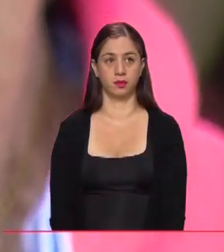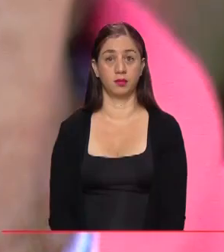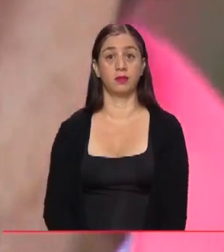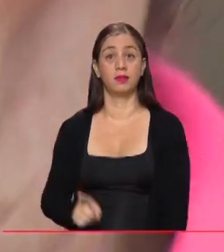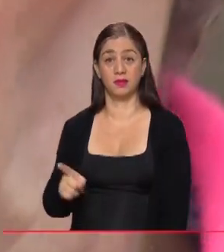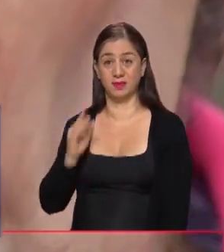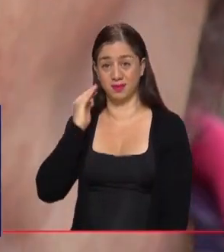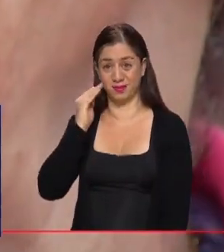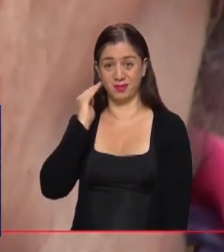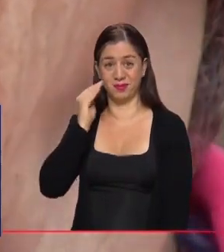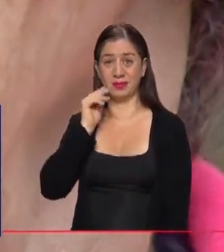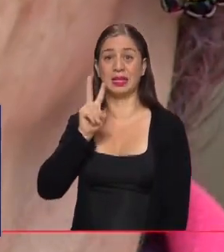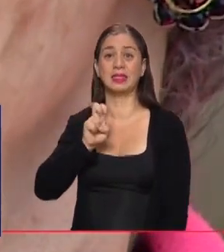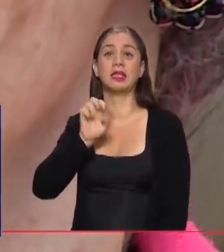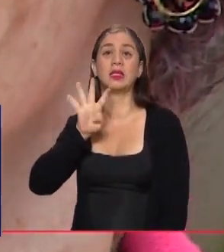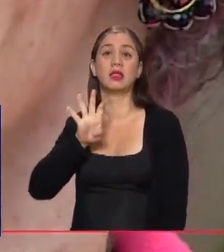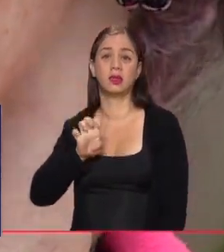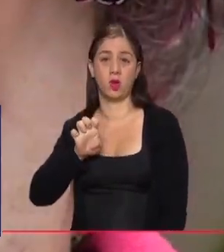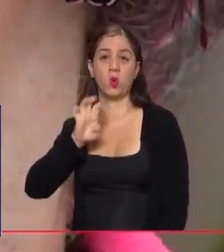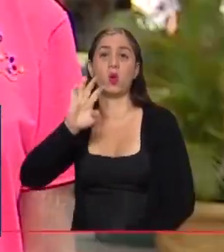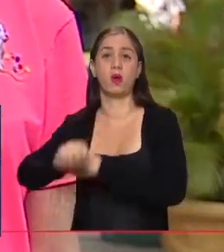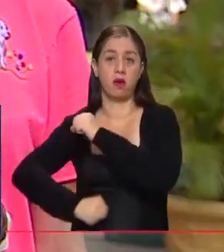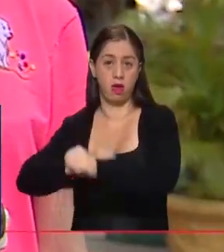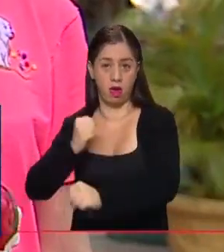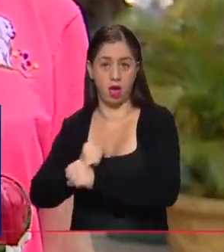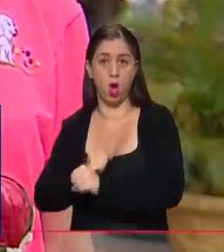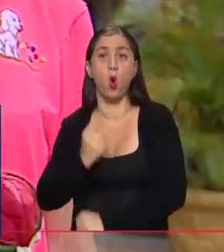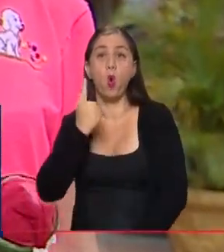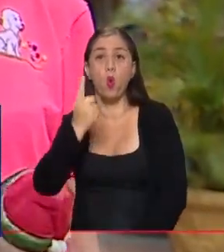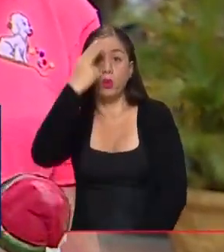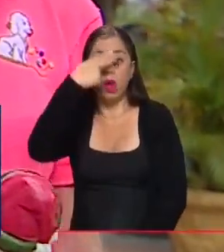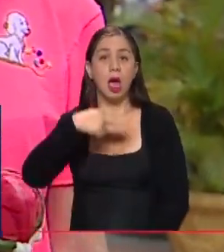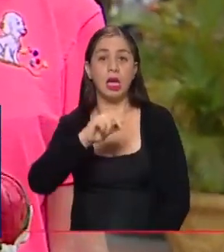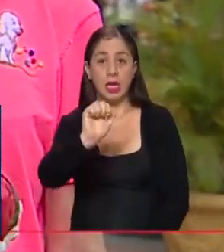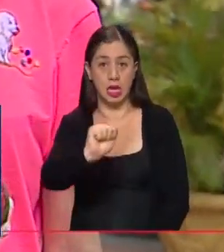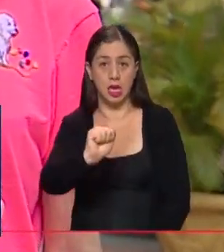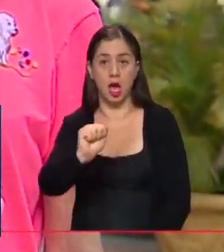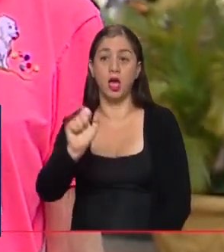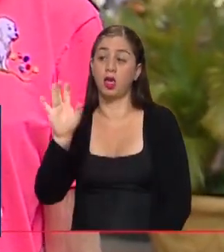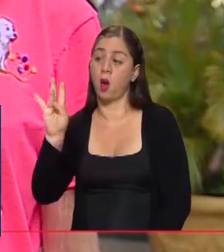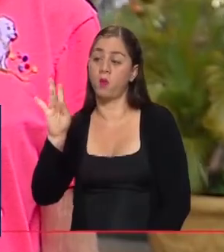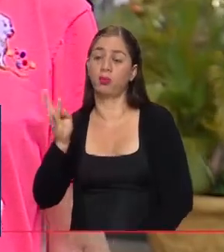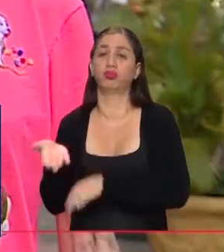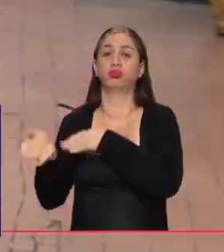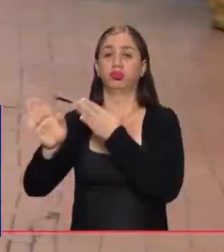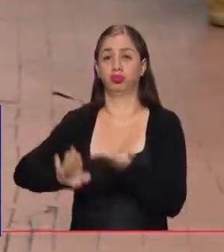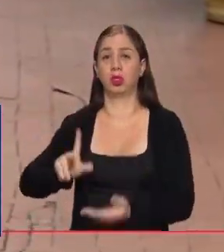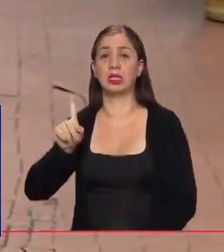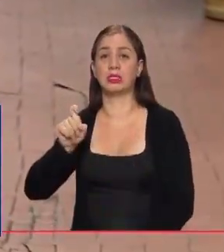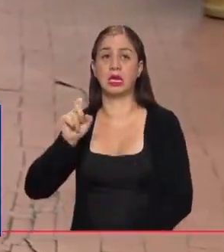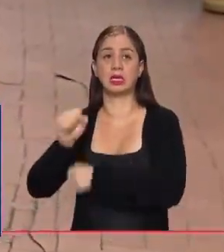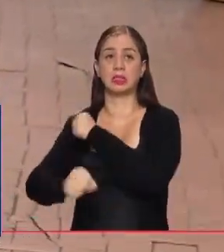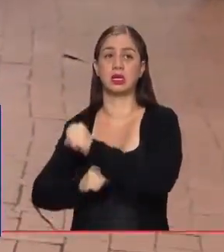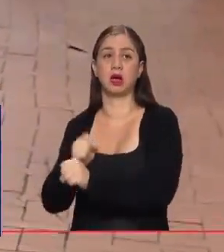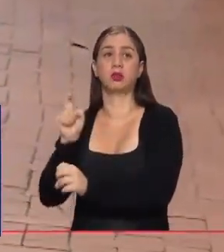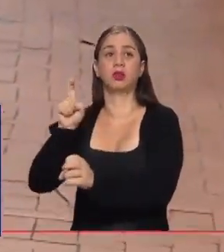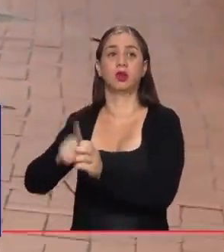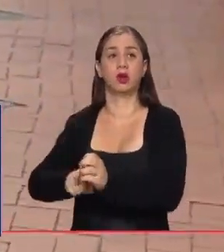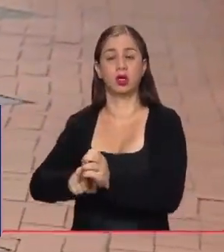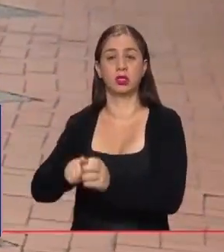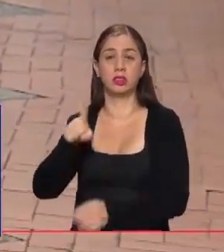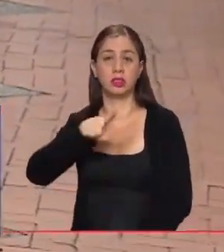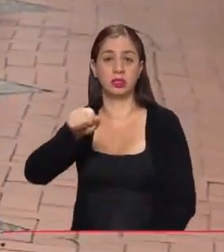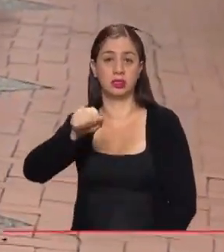Mary es una cuyadora de 79 años. Tuvo una sola hija y su esposo falleció. Hace 6 años llegó al ancianato San